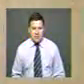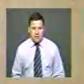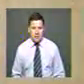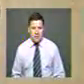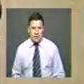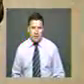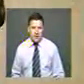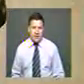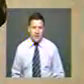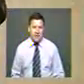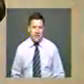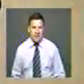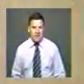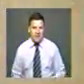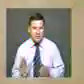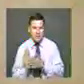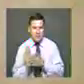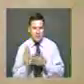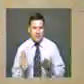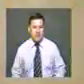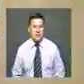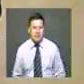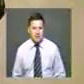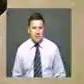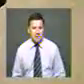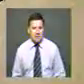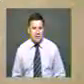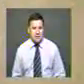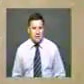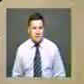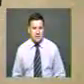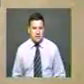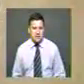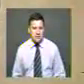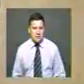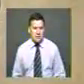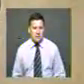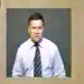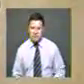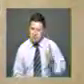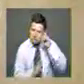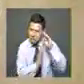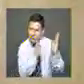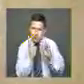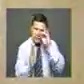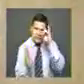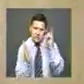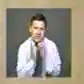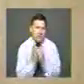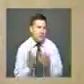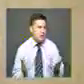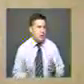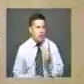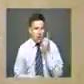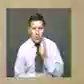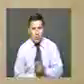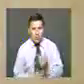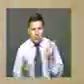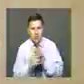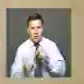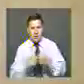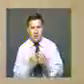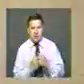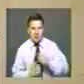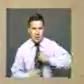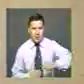matrimonio, y por eso las respuestas son consecuentes. No creo que los jueces violen los